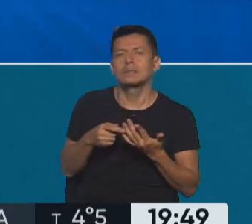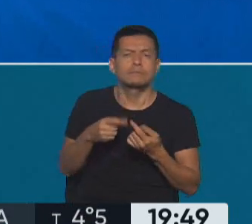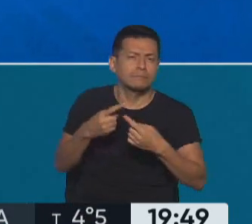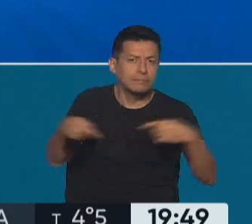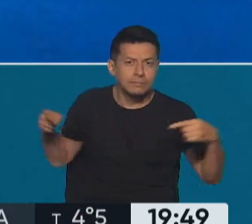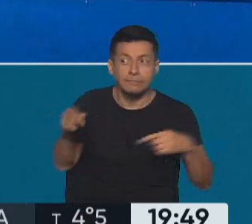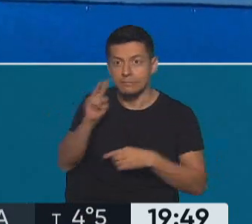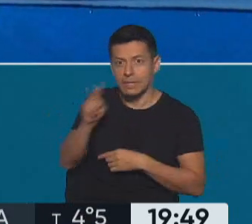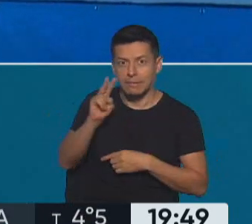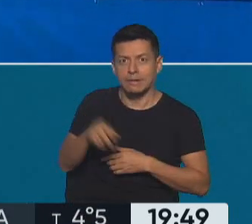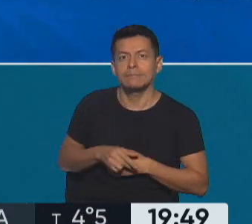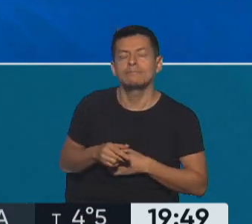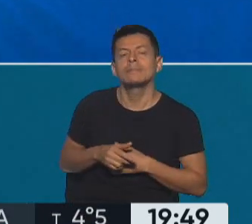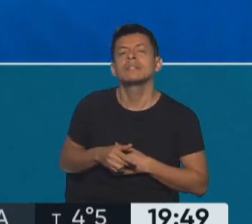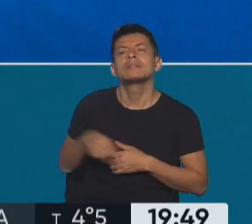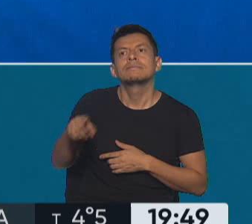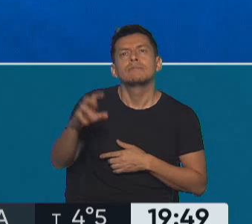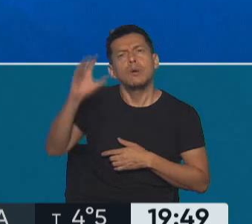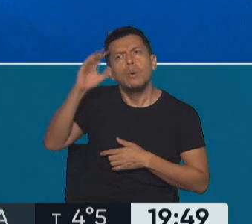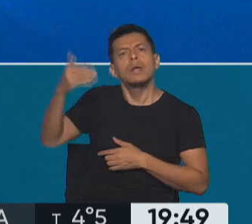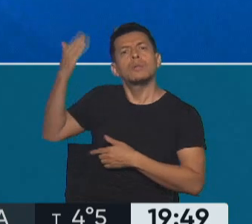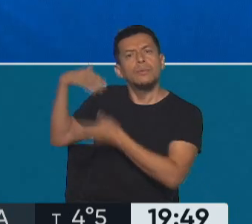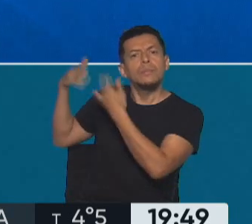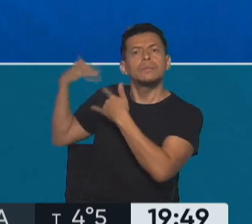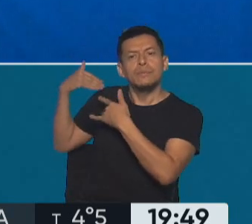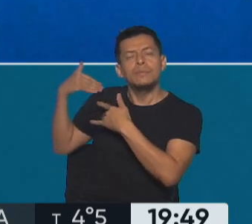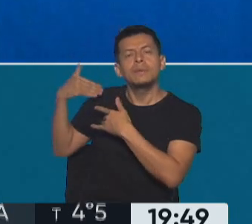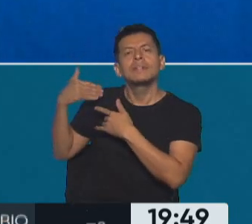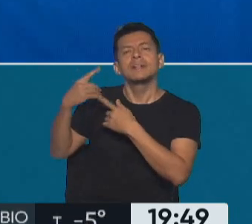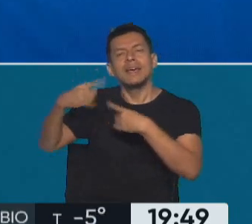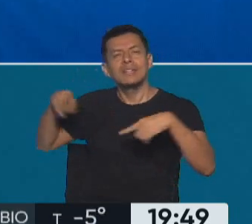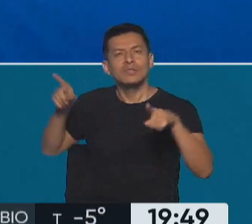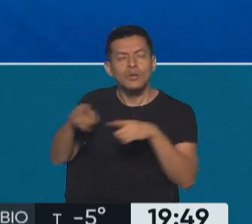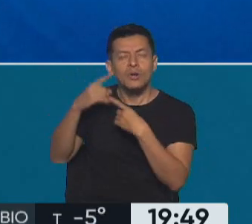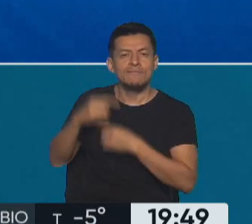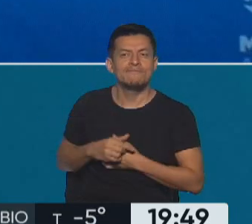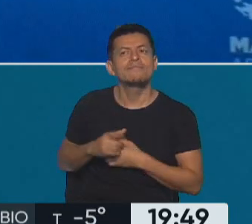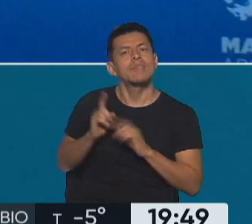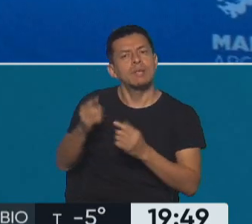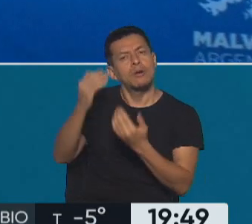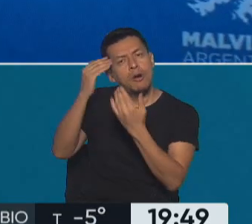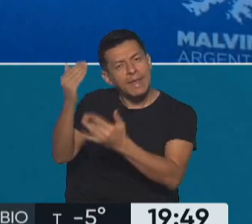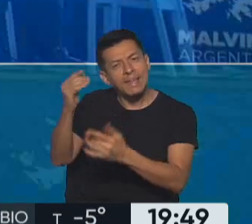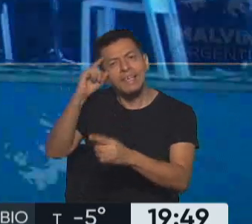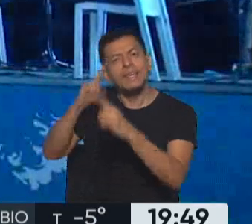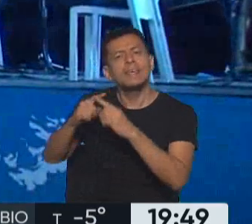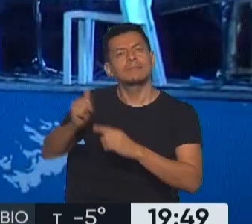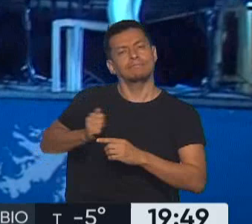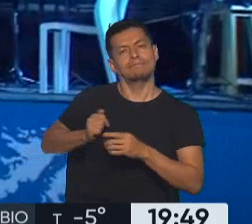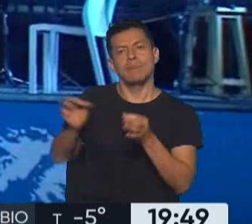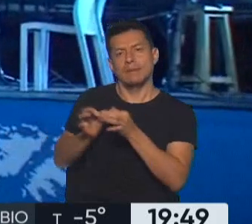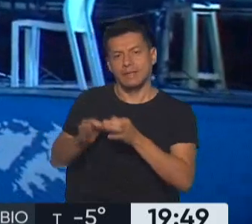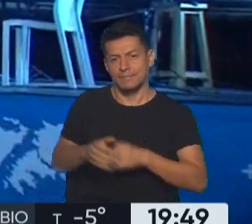cantautores, que siguen recordando aquella época cuando se cantaba también, por supuesto, para homenajear a los veteranos de Malvinas.